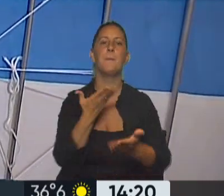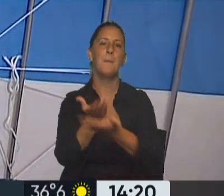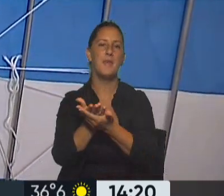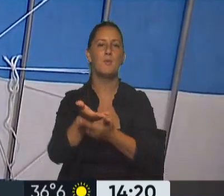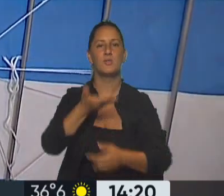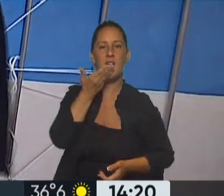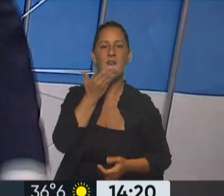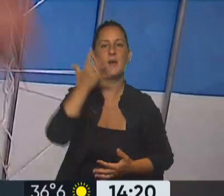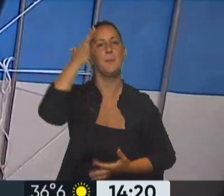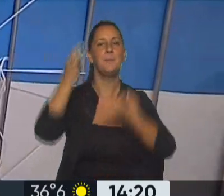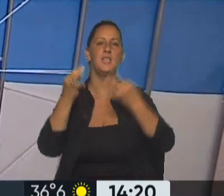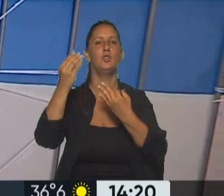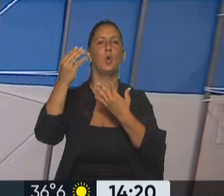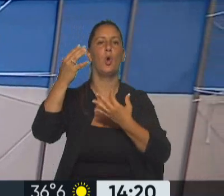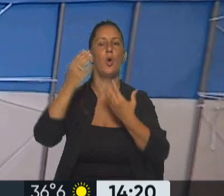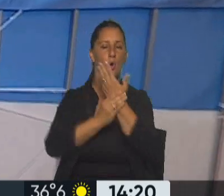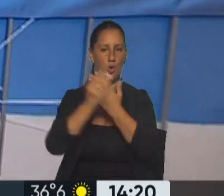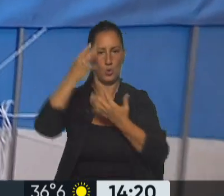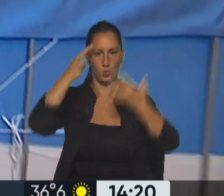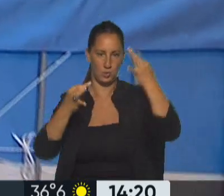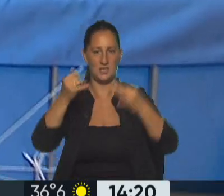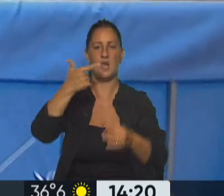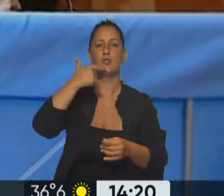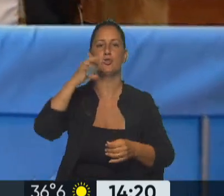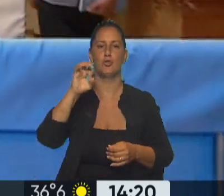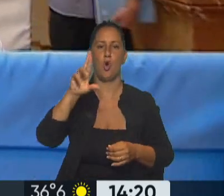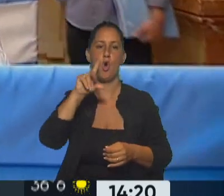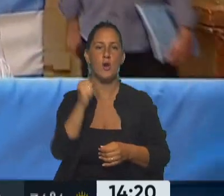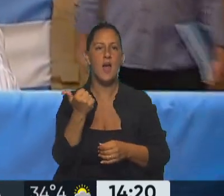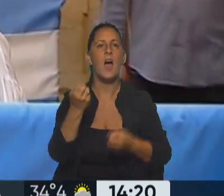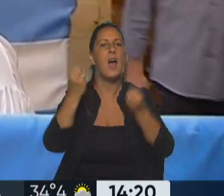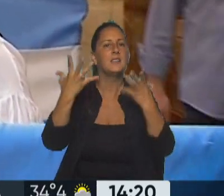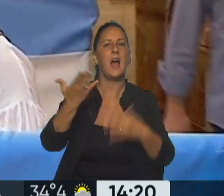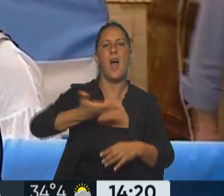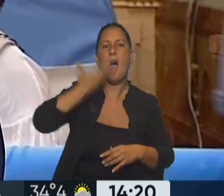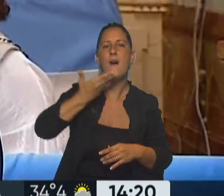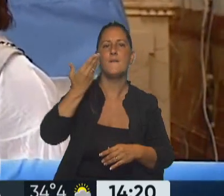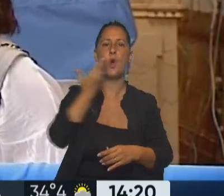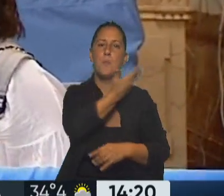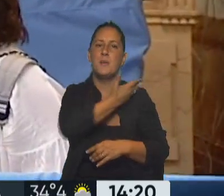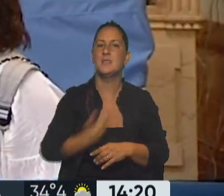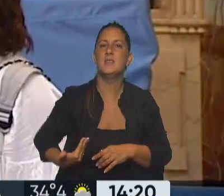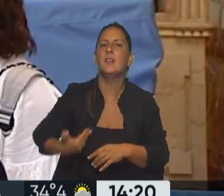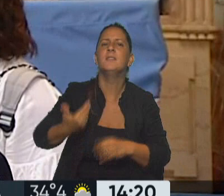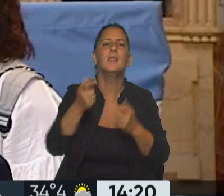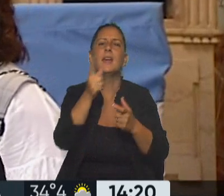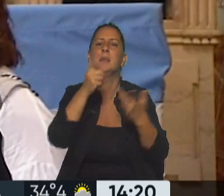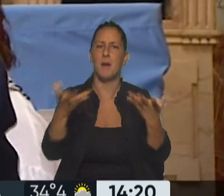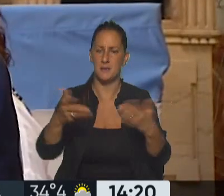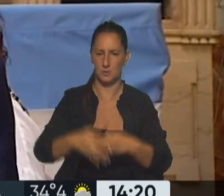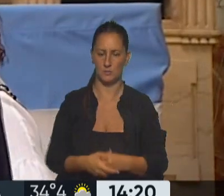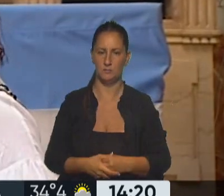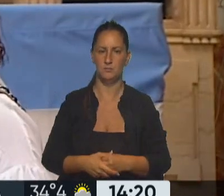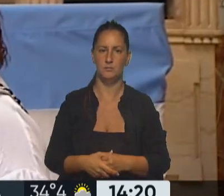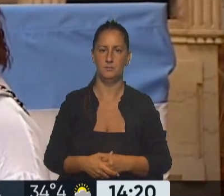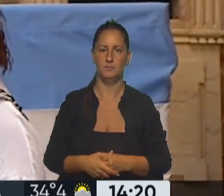al ministro de Justicia, Martín Soria. Ministro, una reflexión sobre lo que fue las palabras, el mensaje del presidente Alberto Fernández. Bueno, la